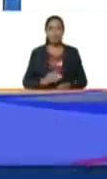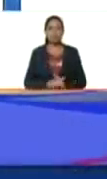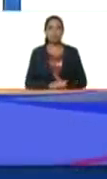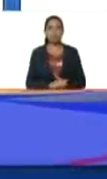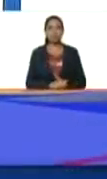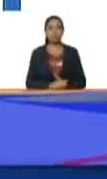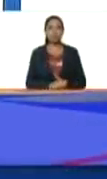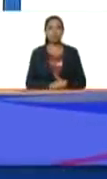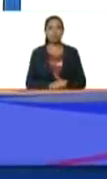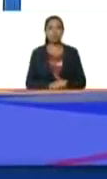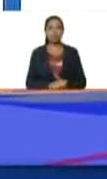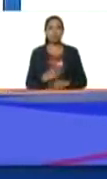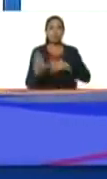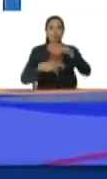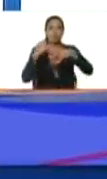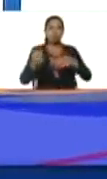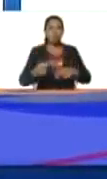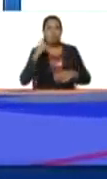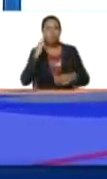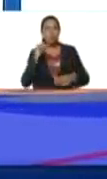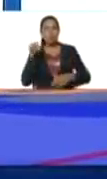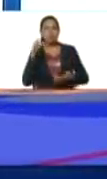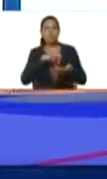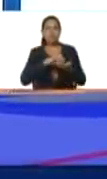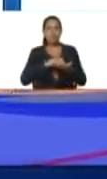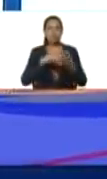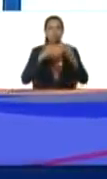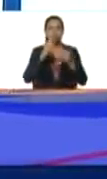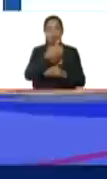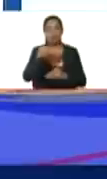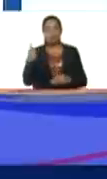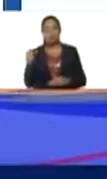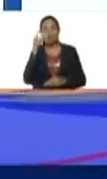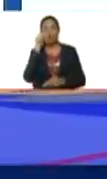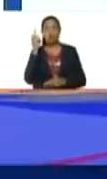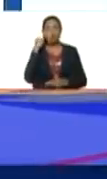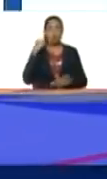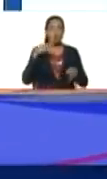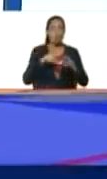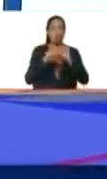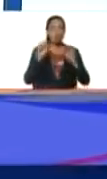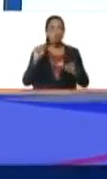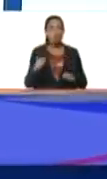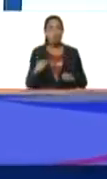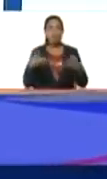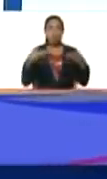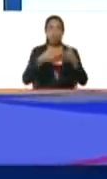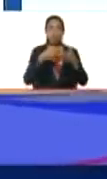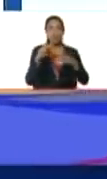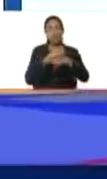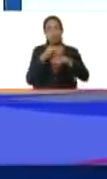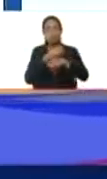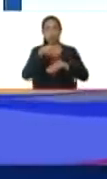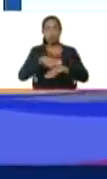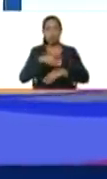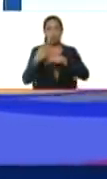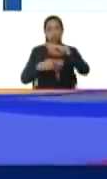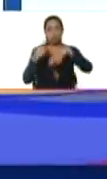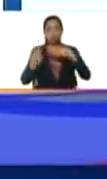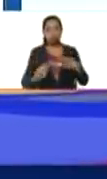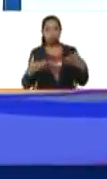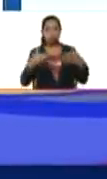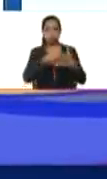de la Revolución Bolivariana en el estado Miranda. Todos estos hombres y mujeres son el equipo de gobierno de la Revolución